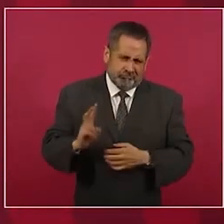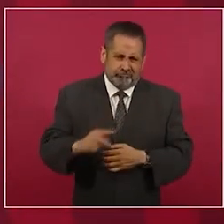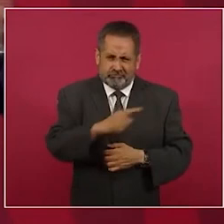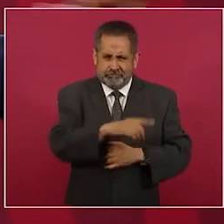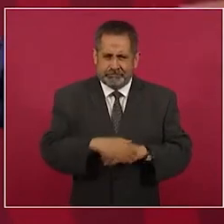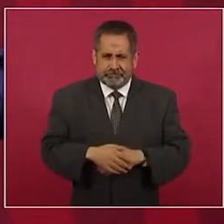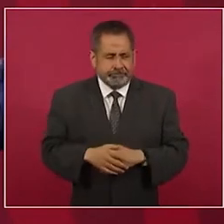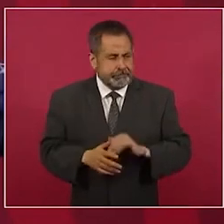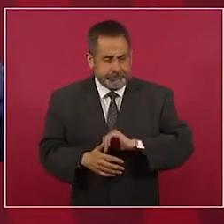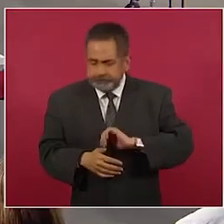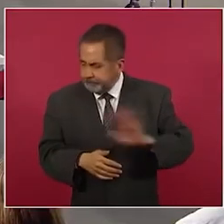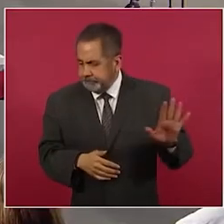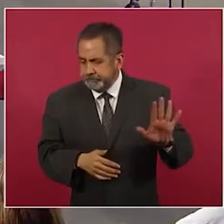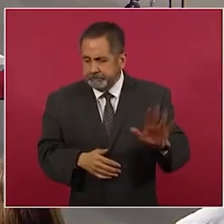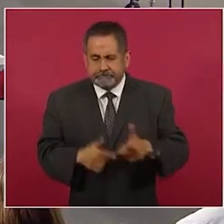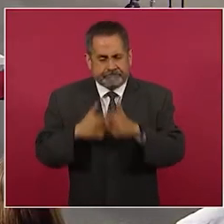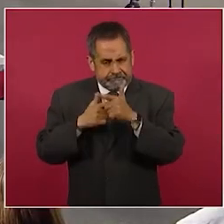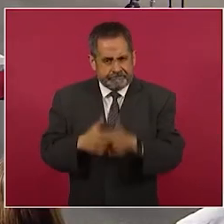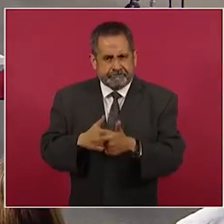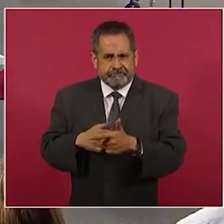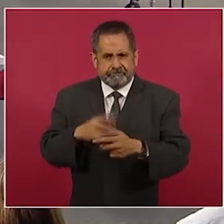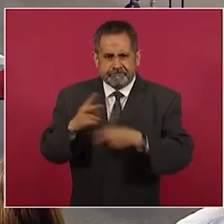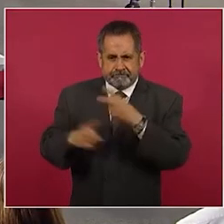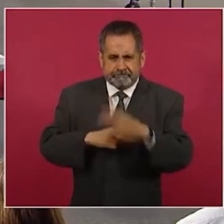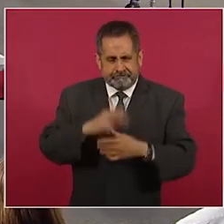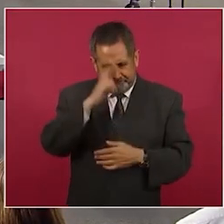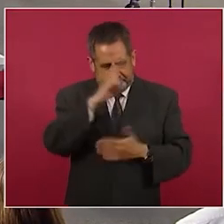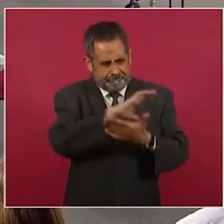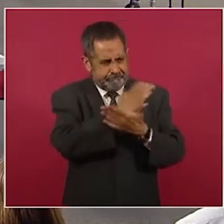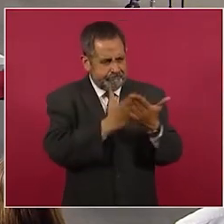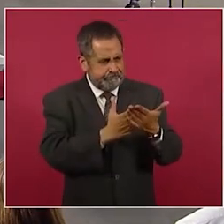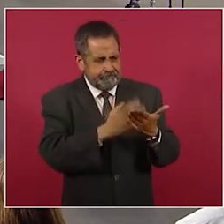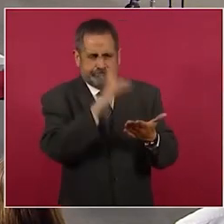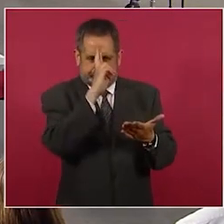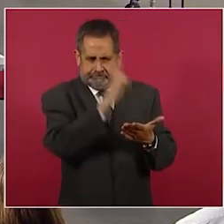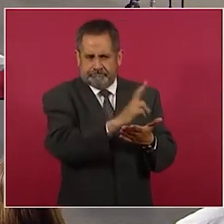dije: no va a cambiar, voy a respetar los contratos.